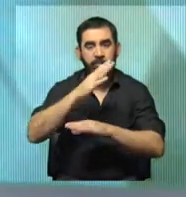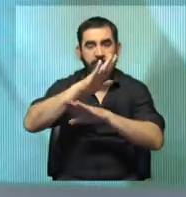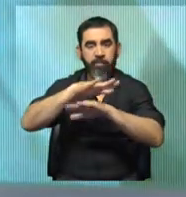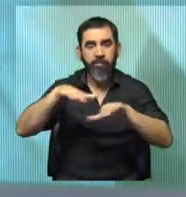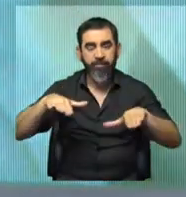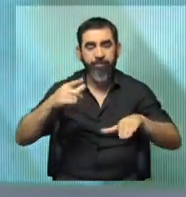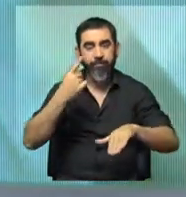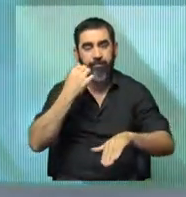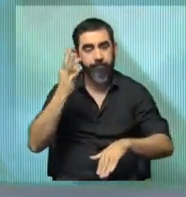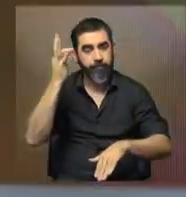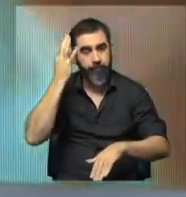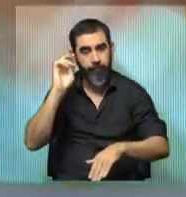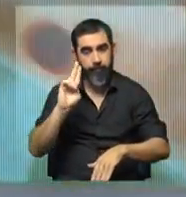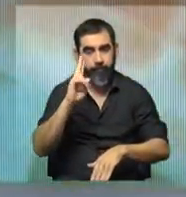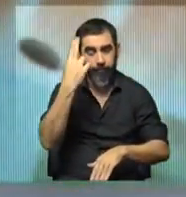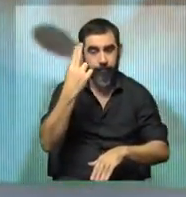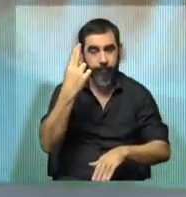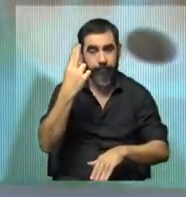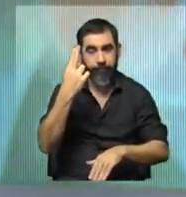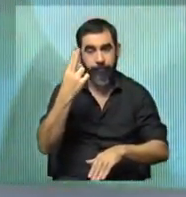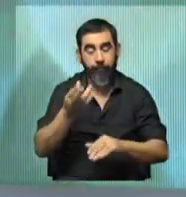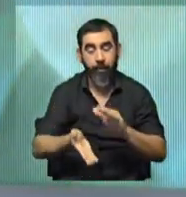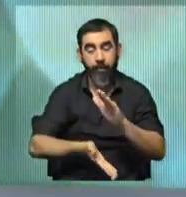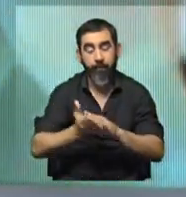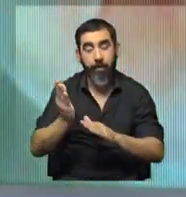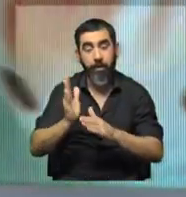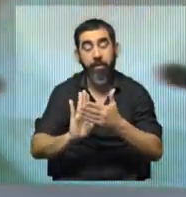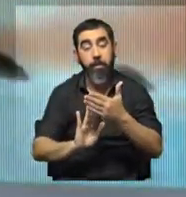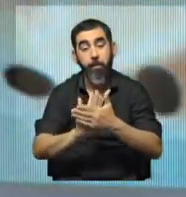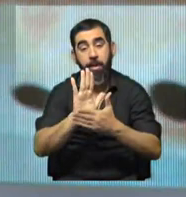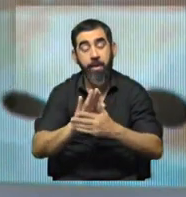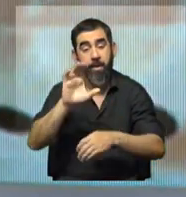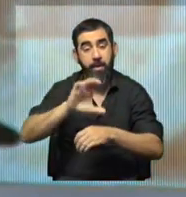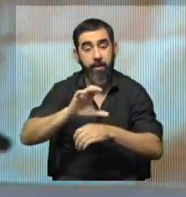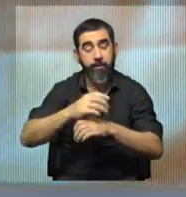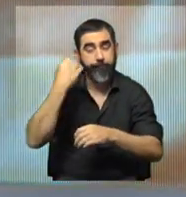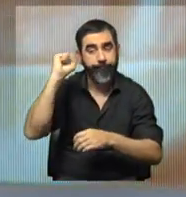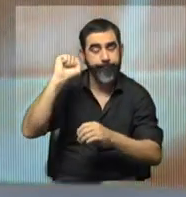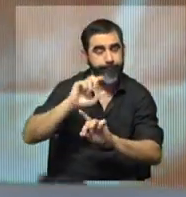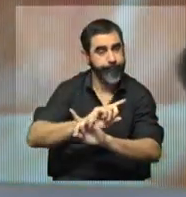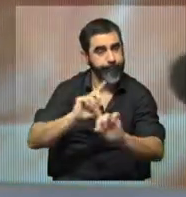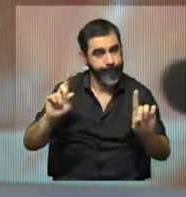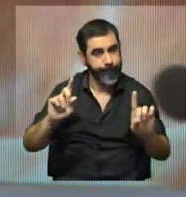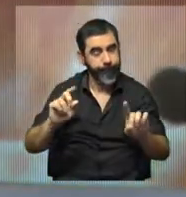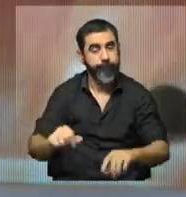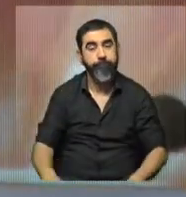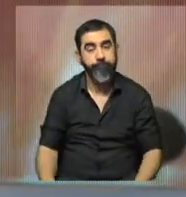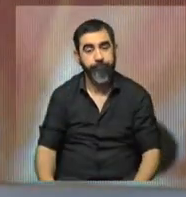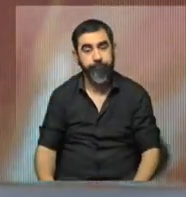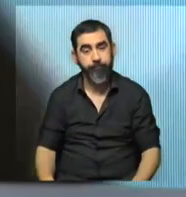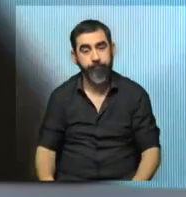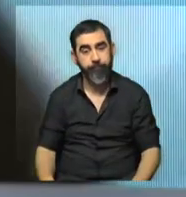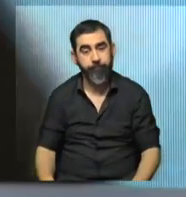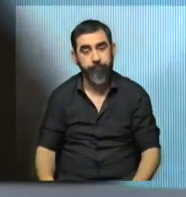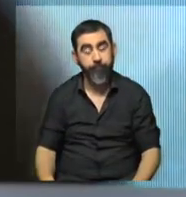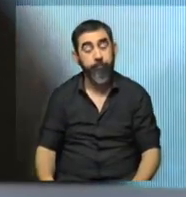y niñas uruguayos que van al turno matutino que no la están cumpliendo. Y eso me parece que sí,